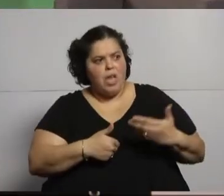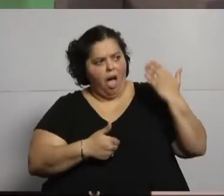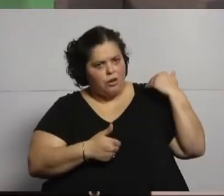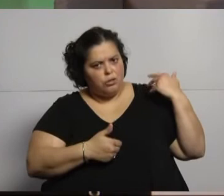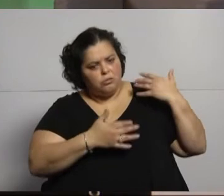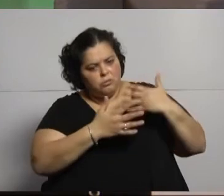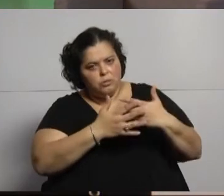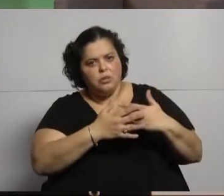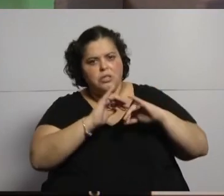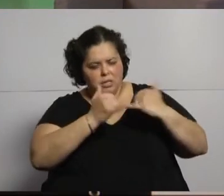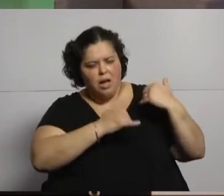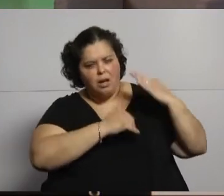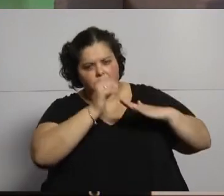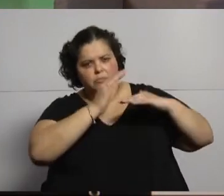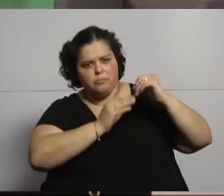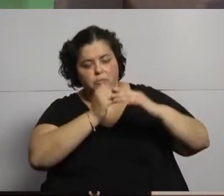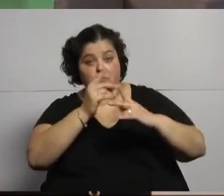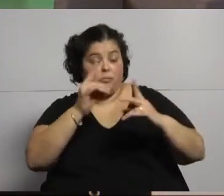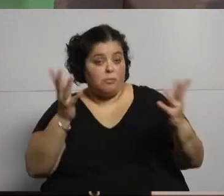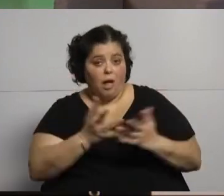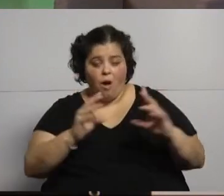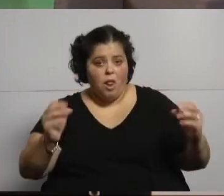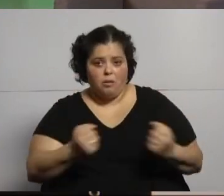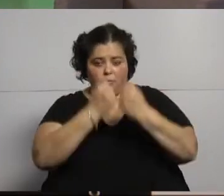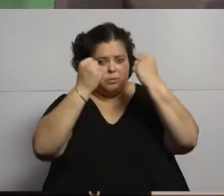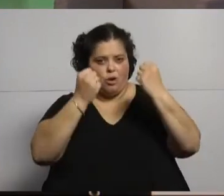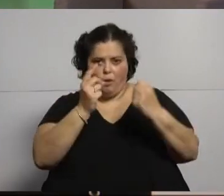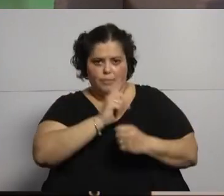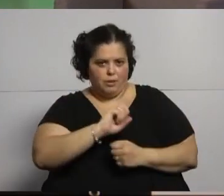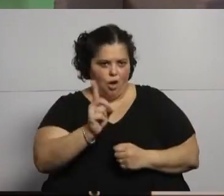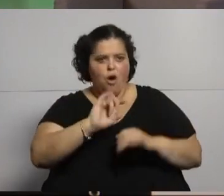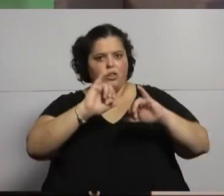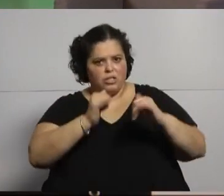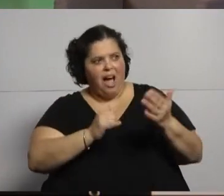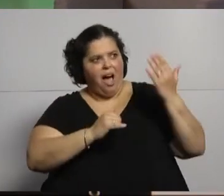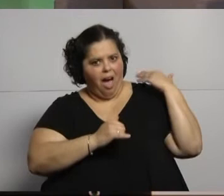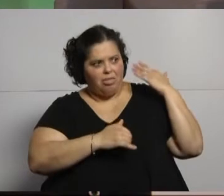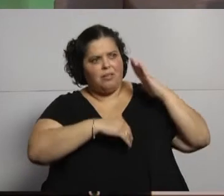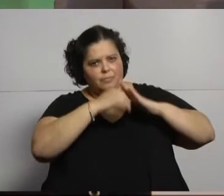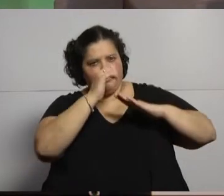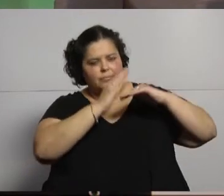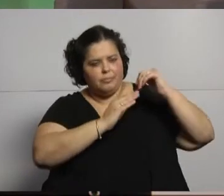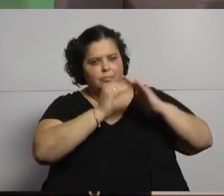las tecnologías de golpe y porrazo pudieron atender las necesidades. Era porque teníamos una infraestructura montada que